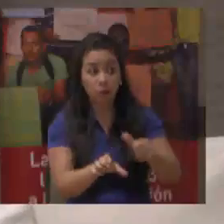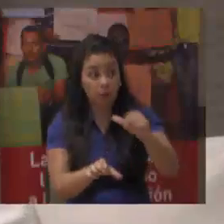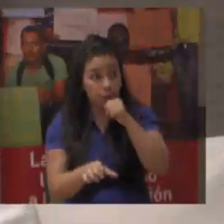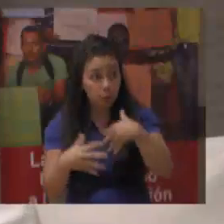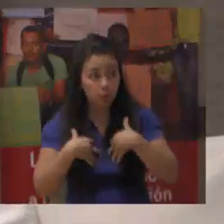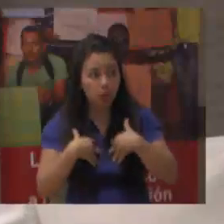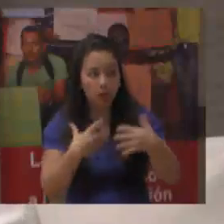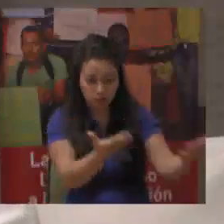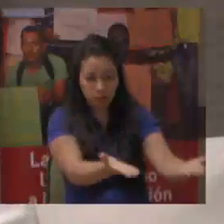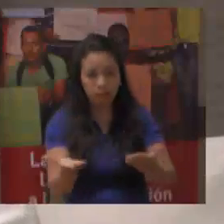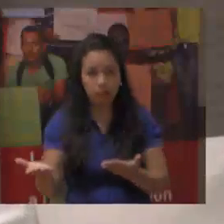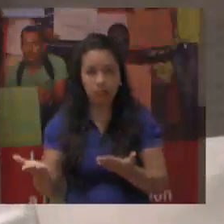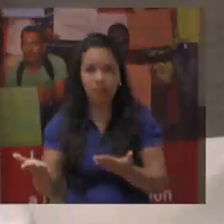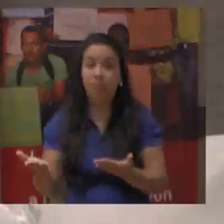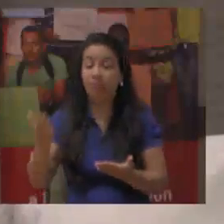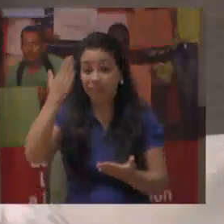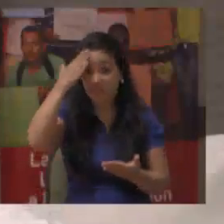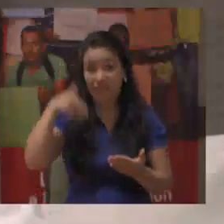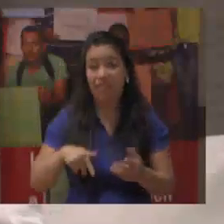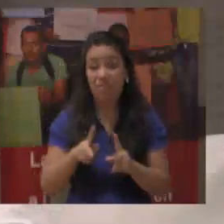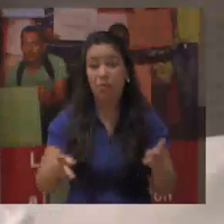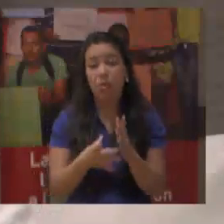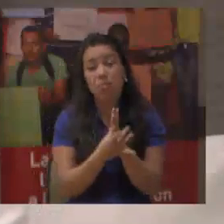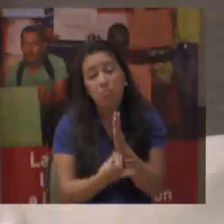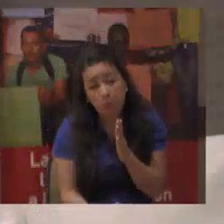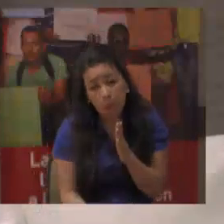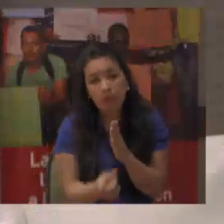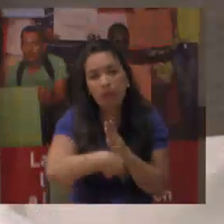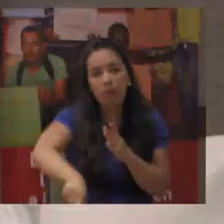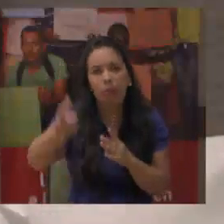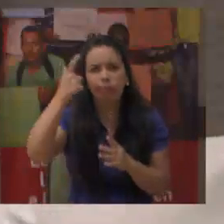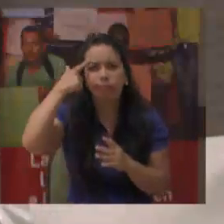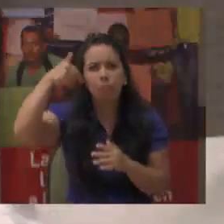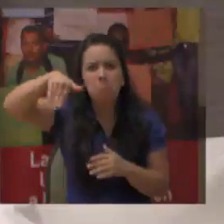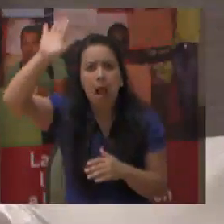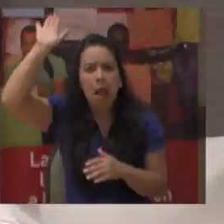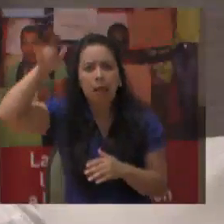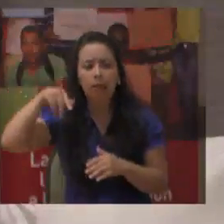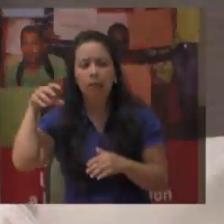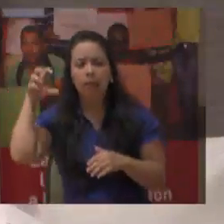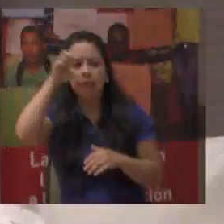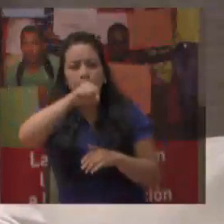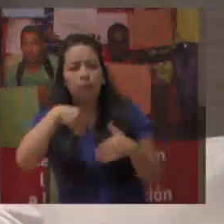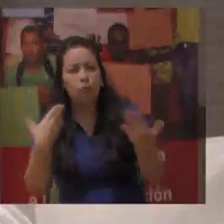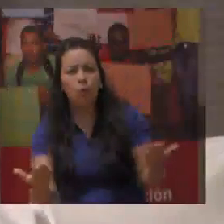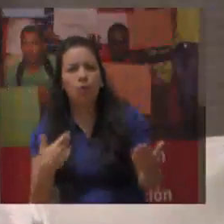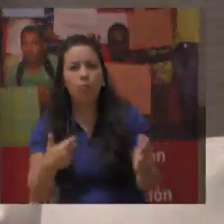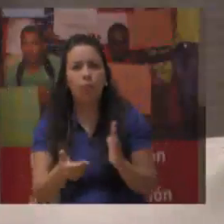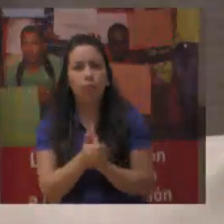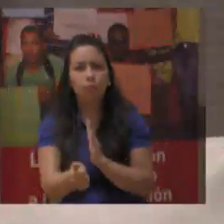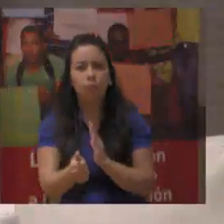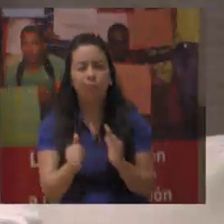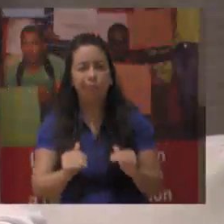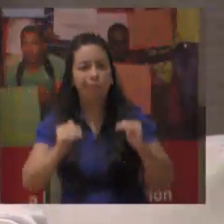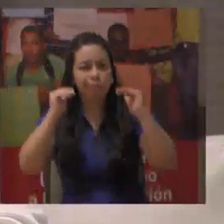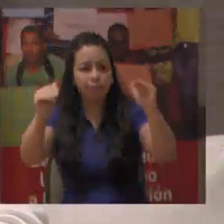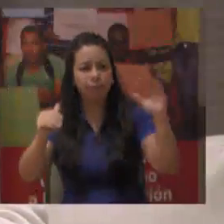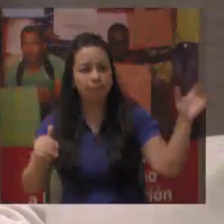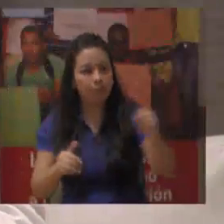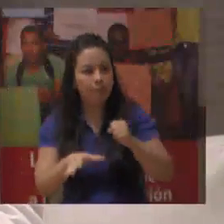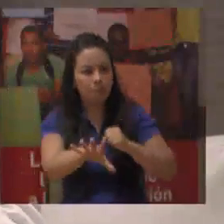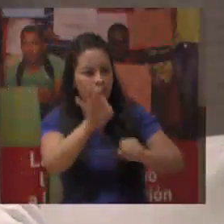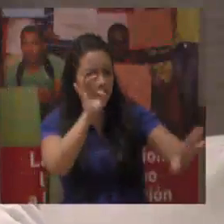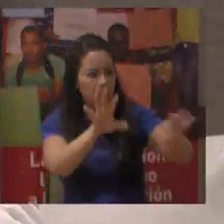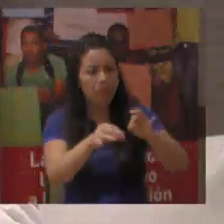en la pobreza. Y eso es lo que nosotros tenemos que identificar. ¿Dónde está ese talento para romper ese nudo